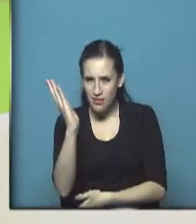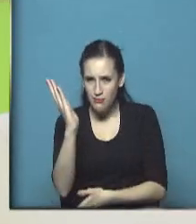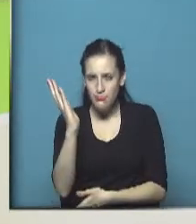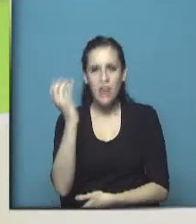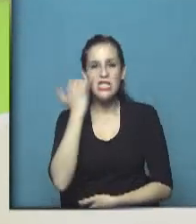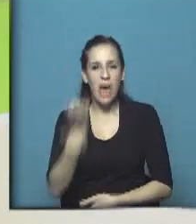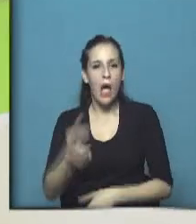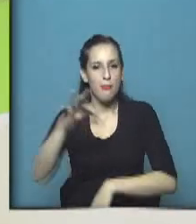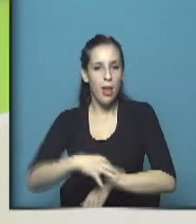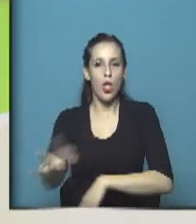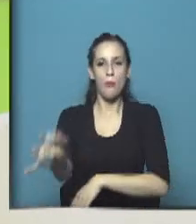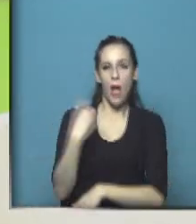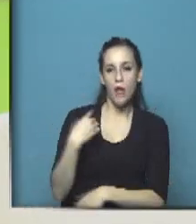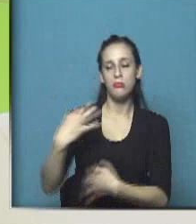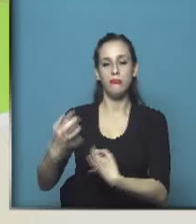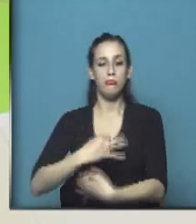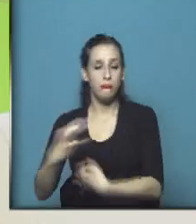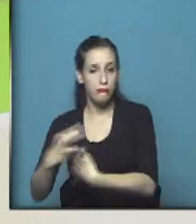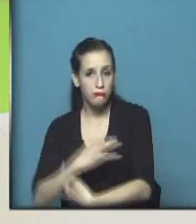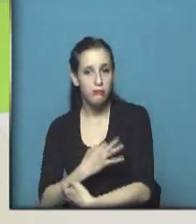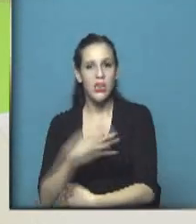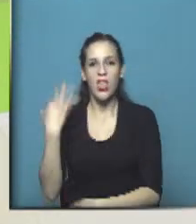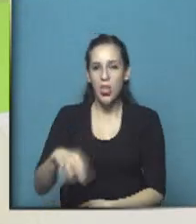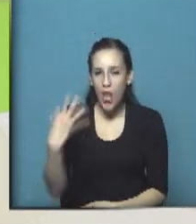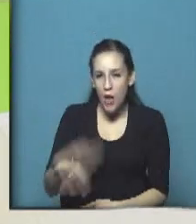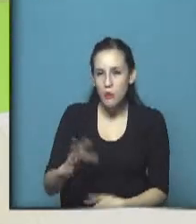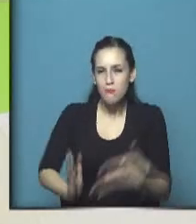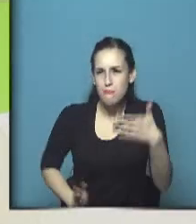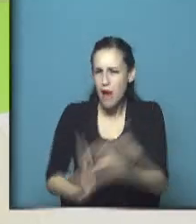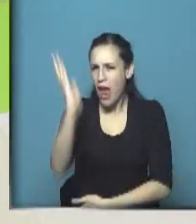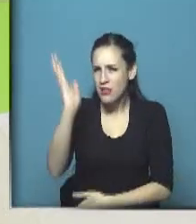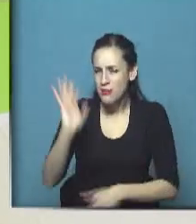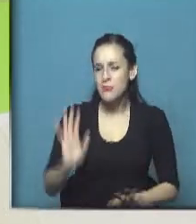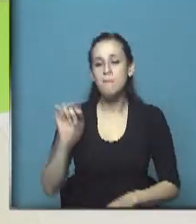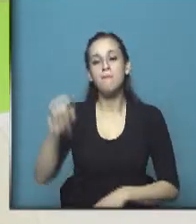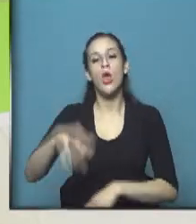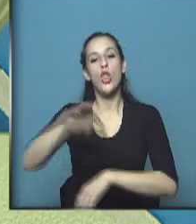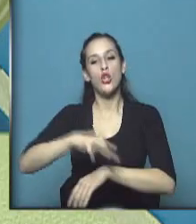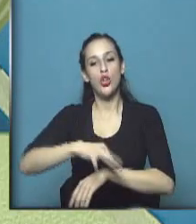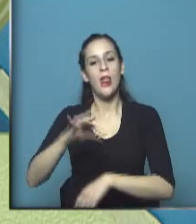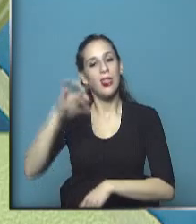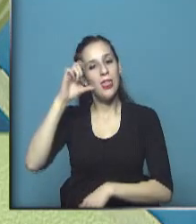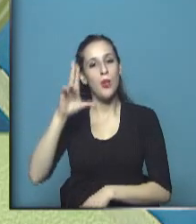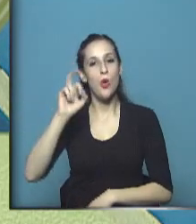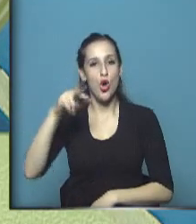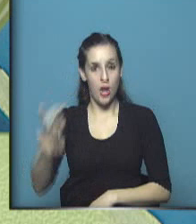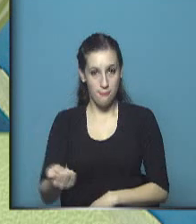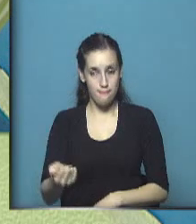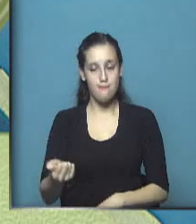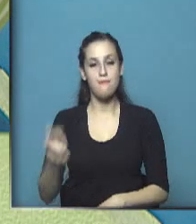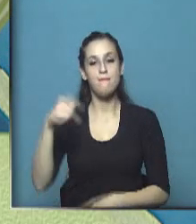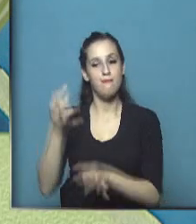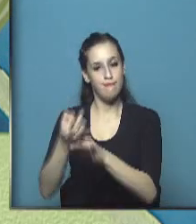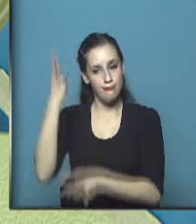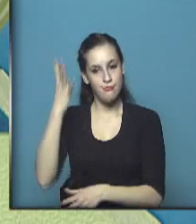los diagnosticaron o te los recomendaron, los tenés que tomar in eternum? Bueno, está con nosotros la doctora Débora Seymann, que es